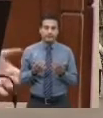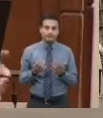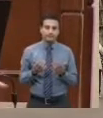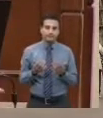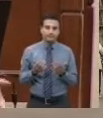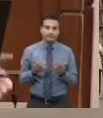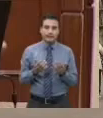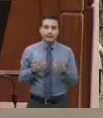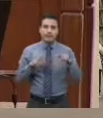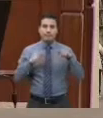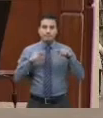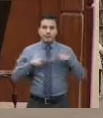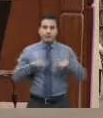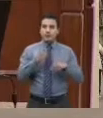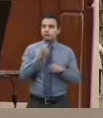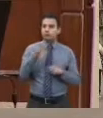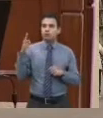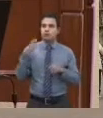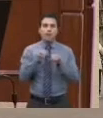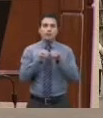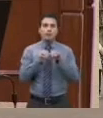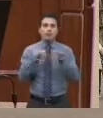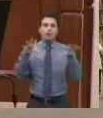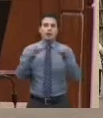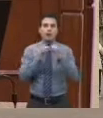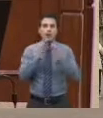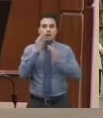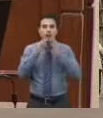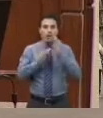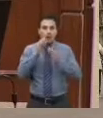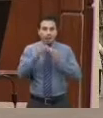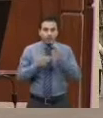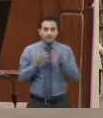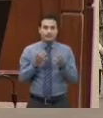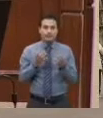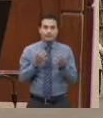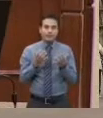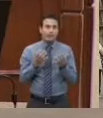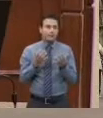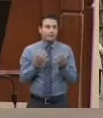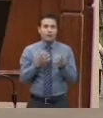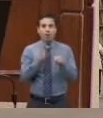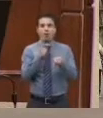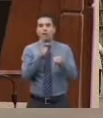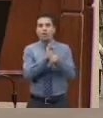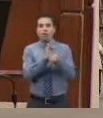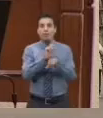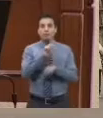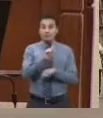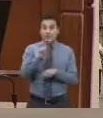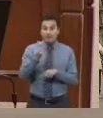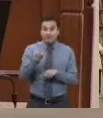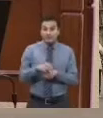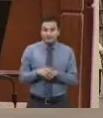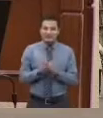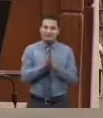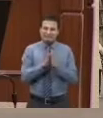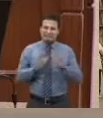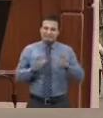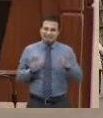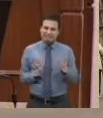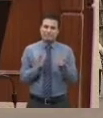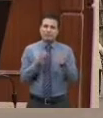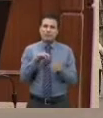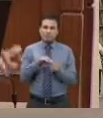a su favor en plena veda electoral por medio de personas famosas que difundieron mensajes para votar por dicho